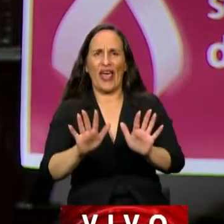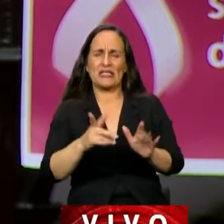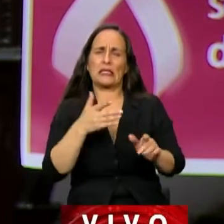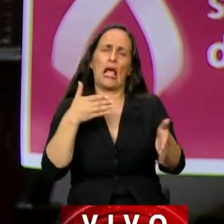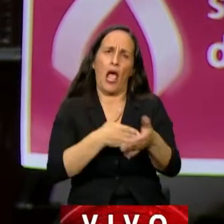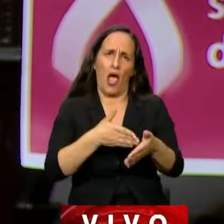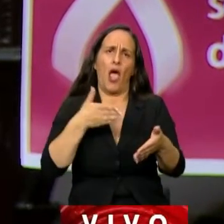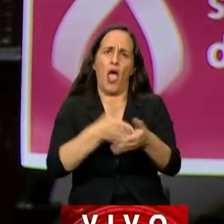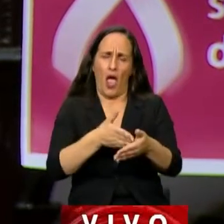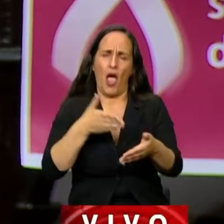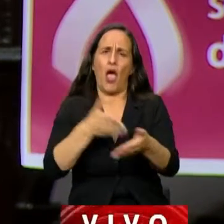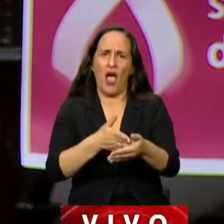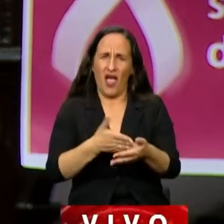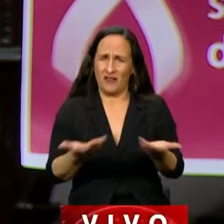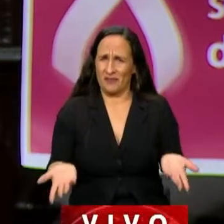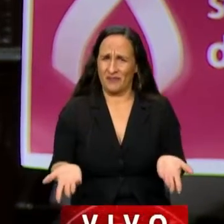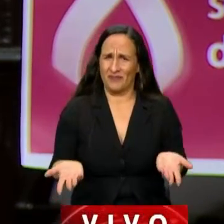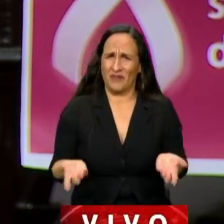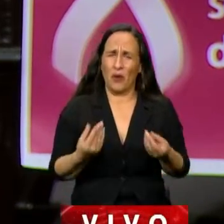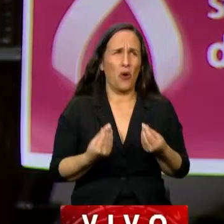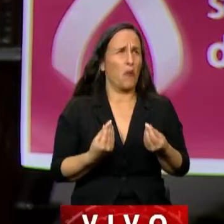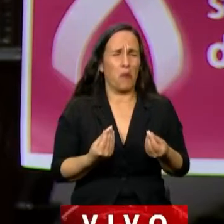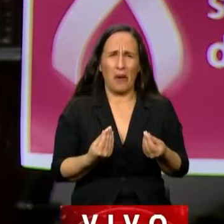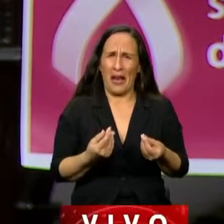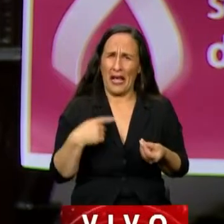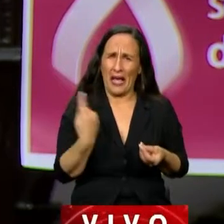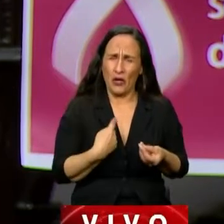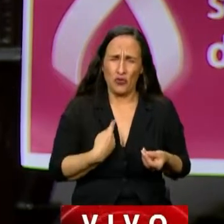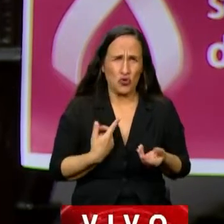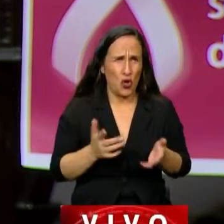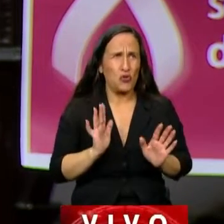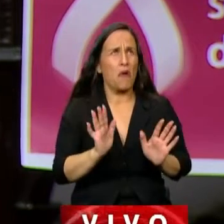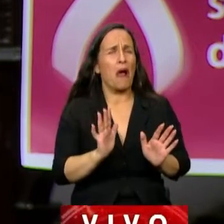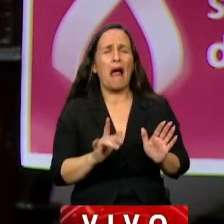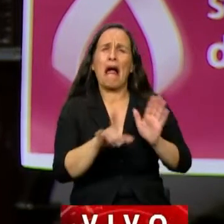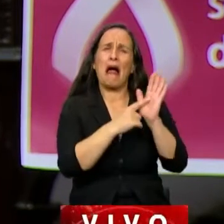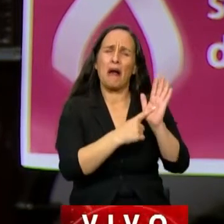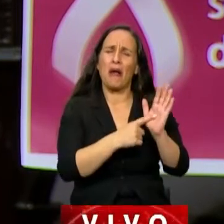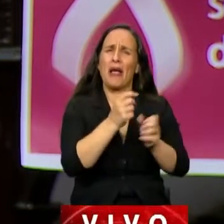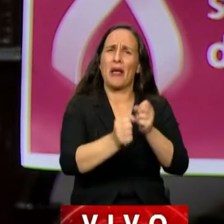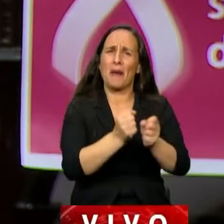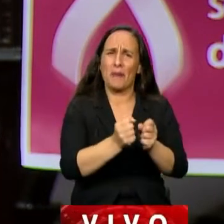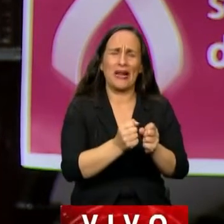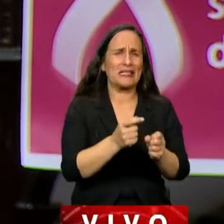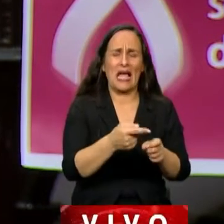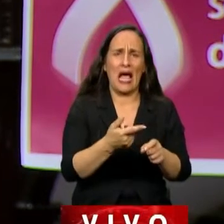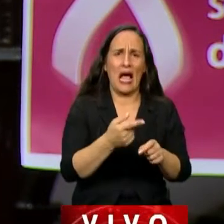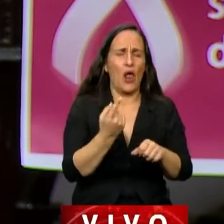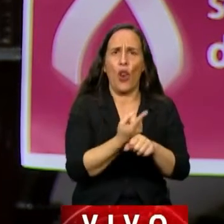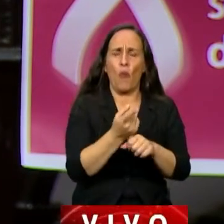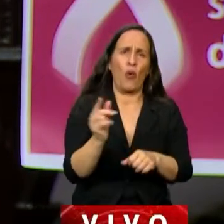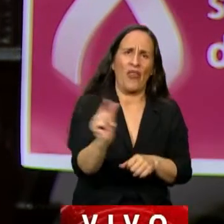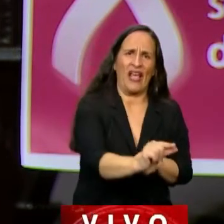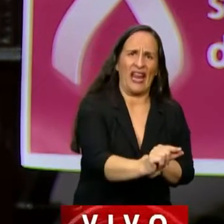dificultan, ¿cuál es el sentido de establecer un crédito fiscal donde las empresas no pueden acceder al